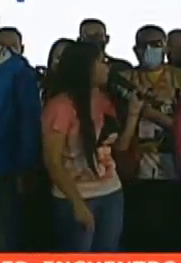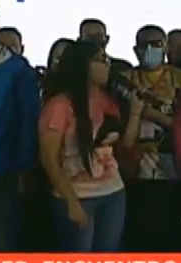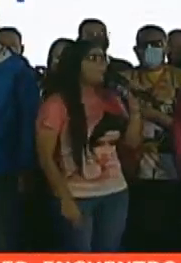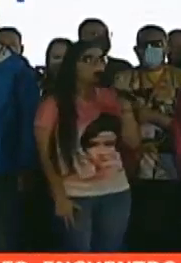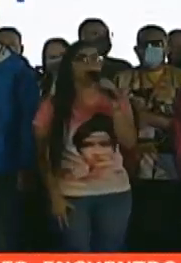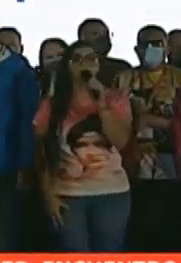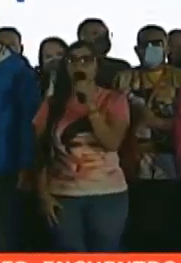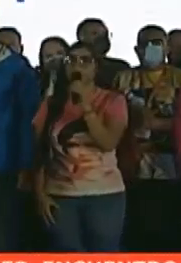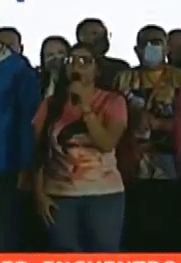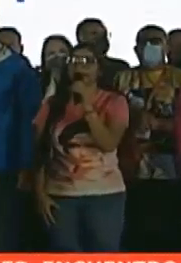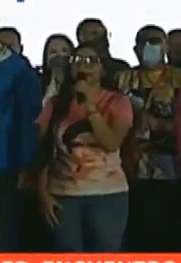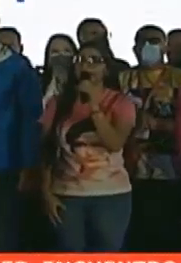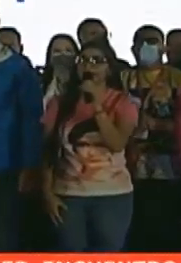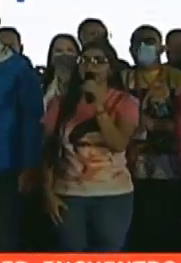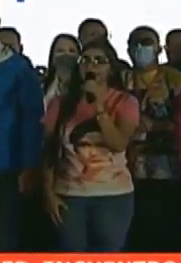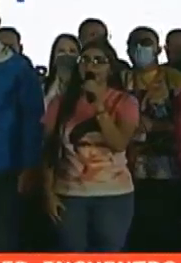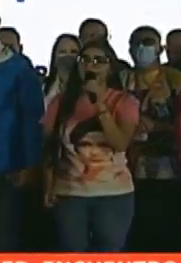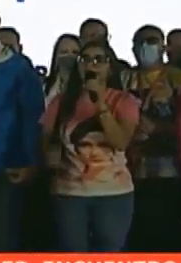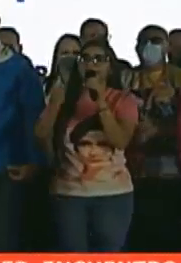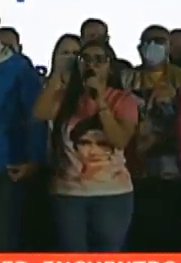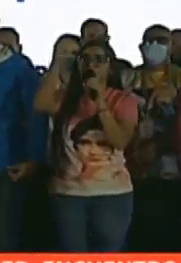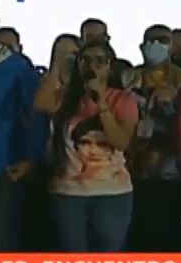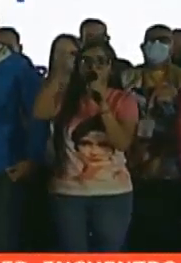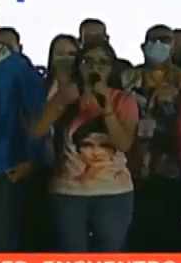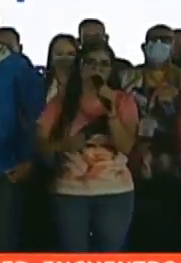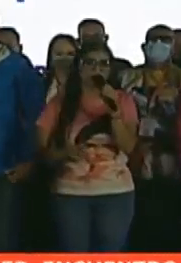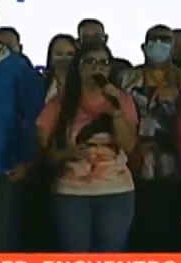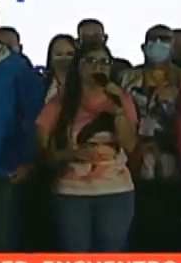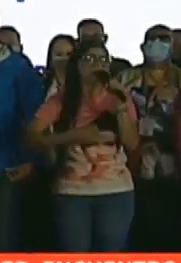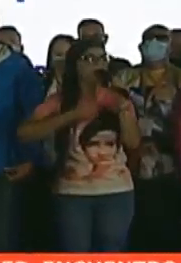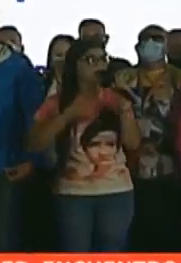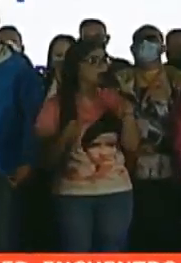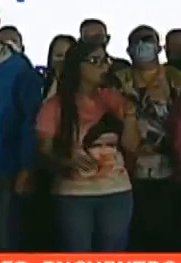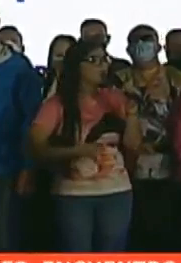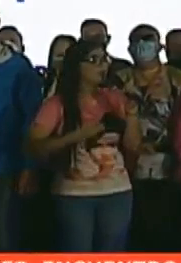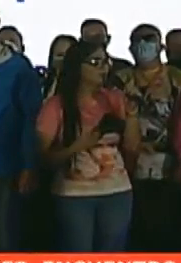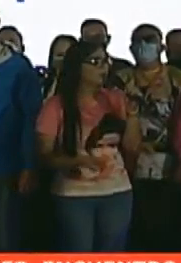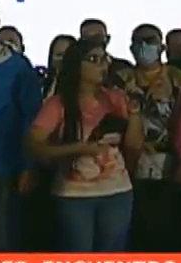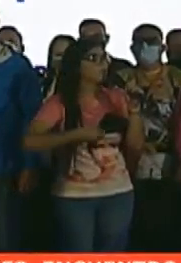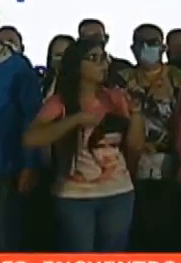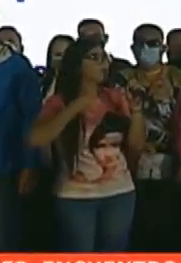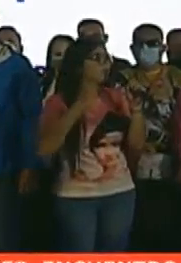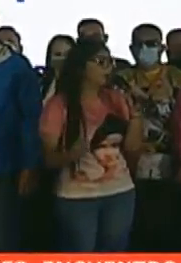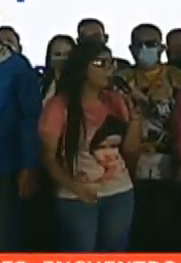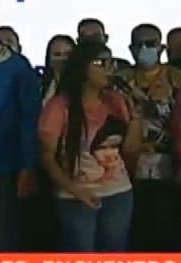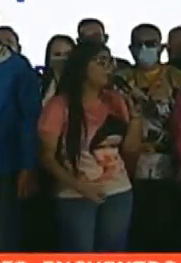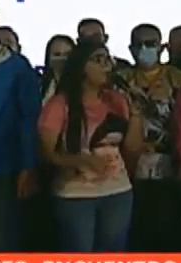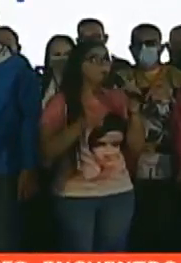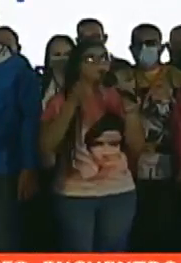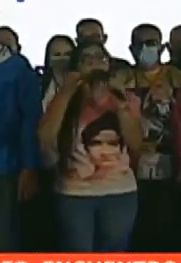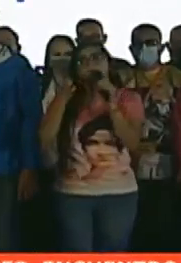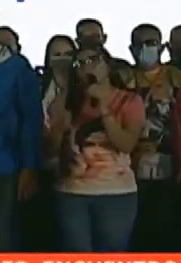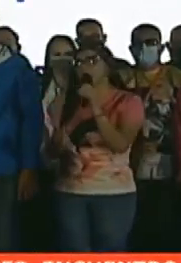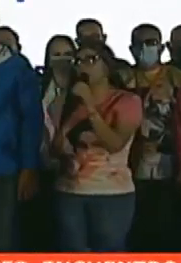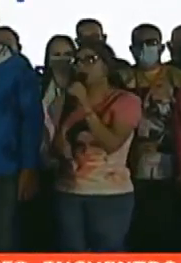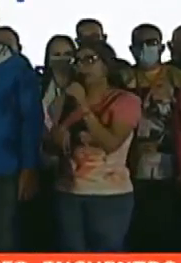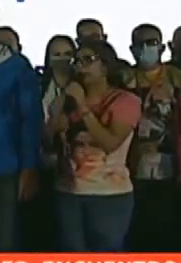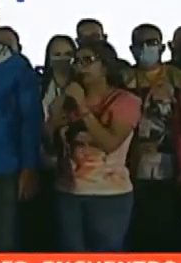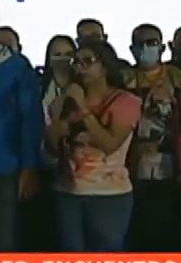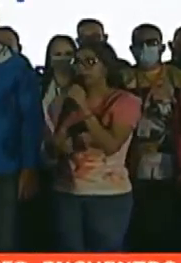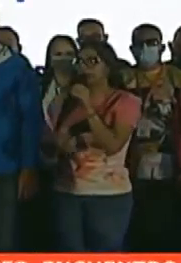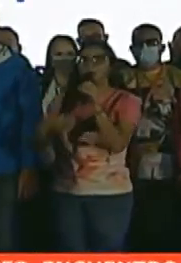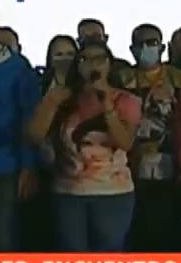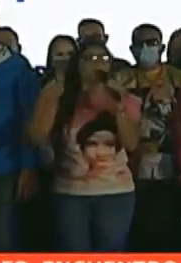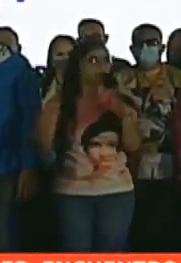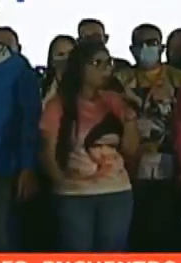al diálogo, un movimiento que está llamado a la construcción de la Venezuela que todos y todas queremos. Vamos rumbo a